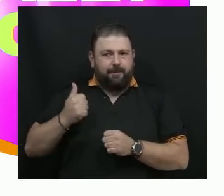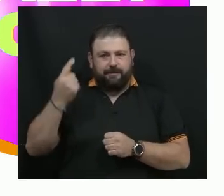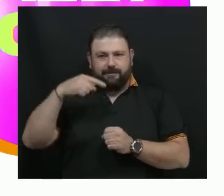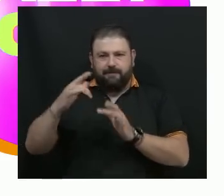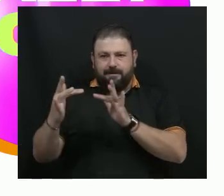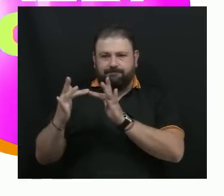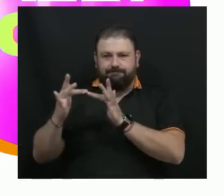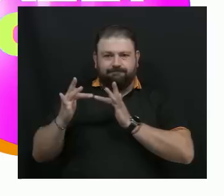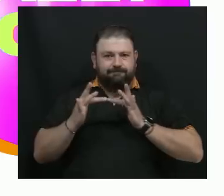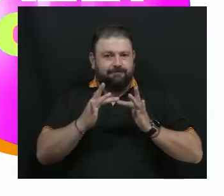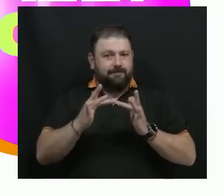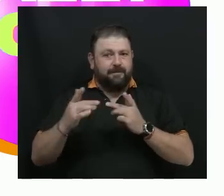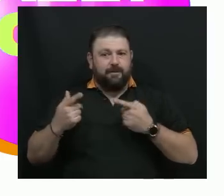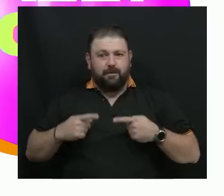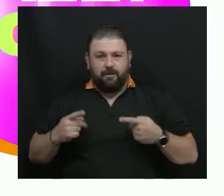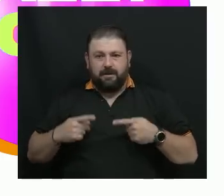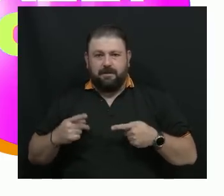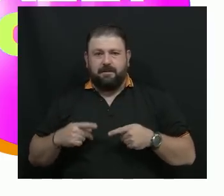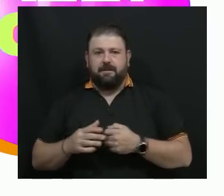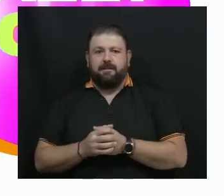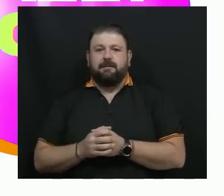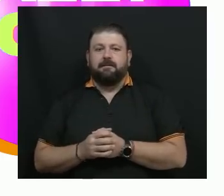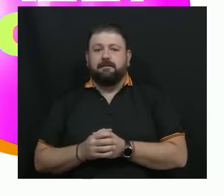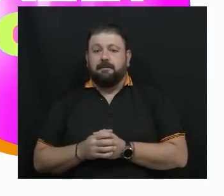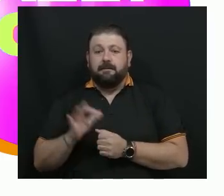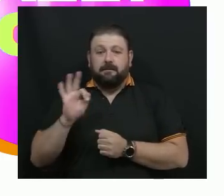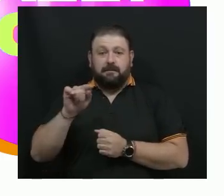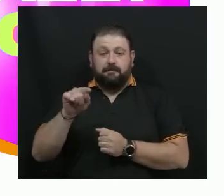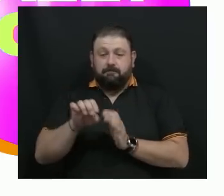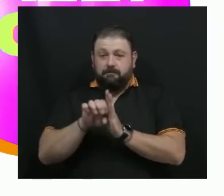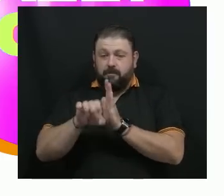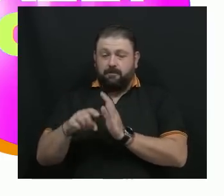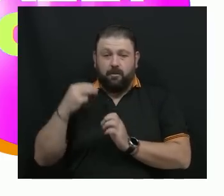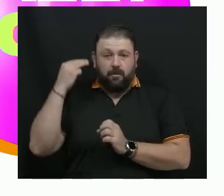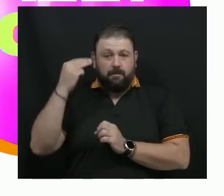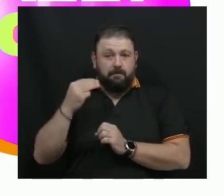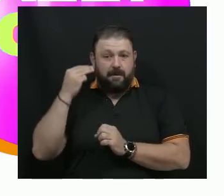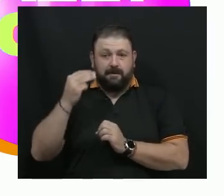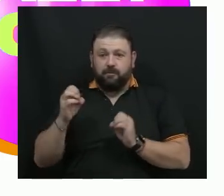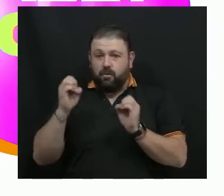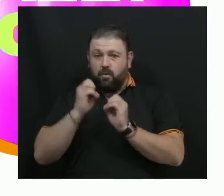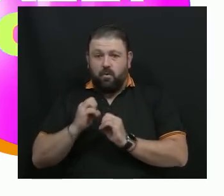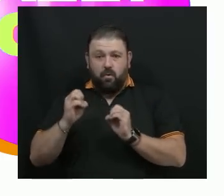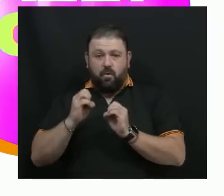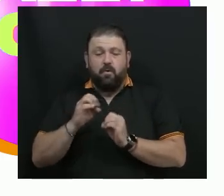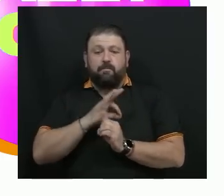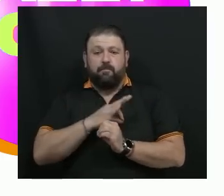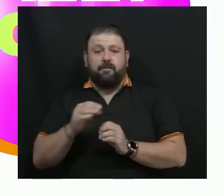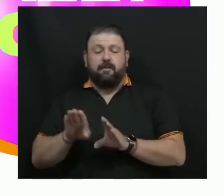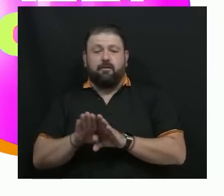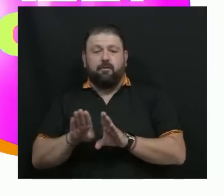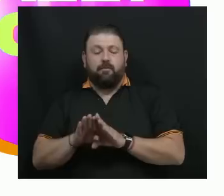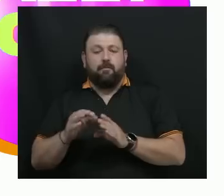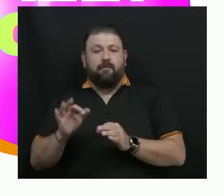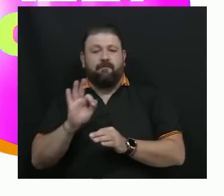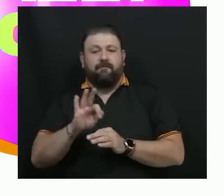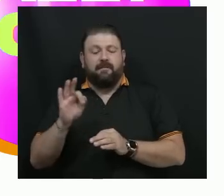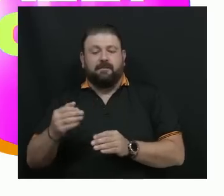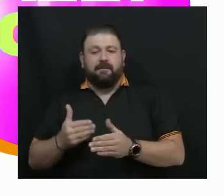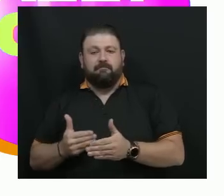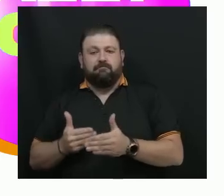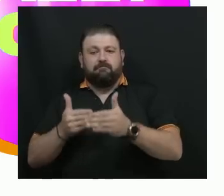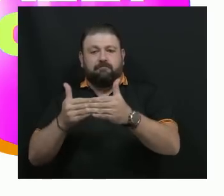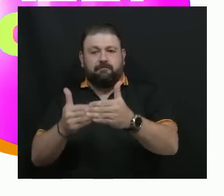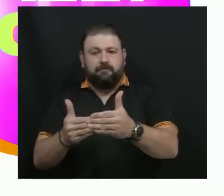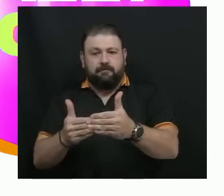¿no? Si no logras la calificación en marzo, simplemente vamos a recorrer el periodo y vas a cerrar o vas a